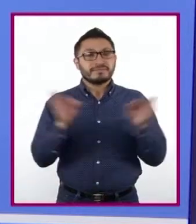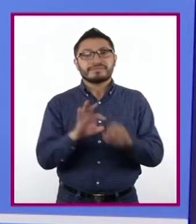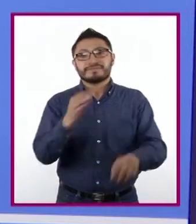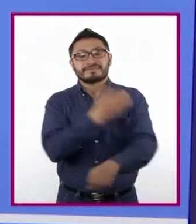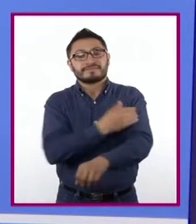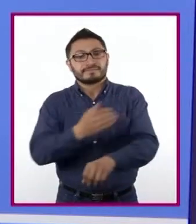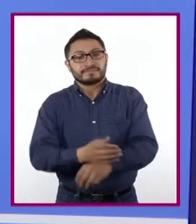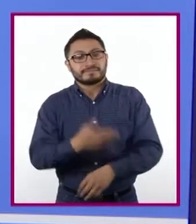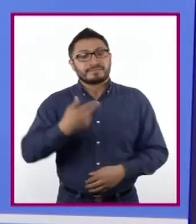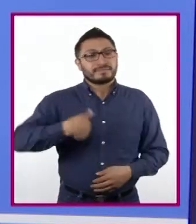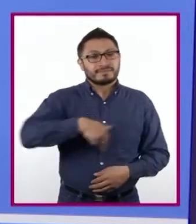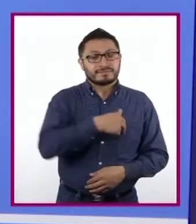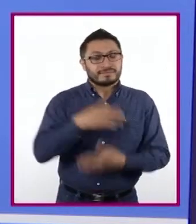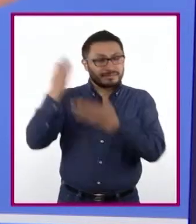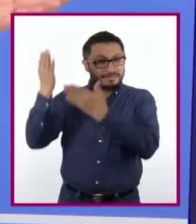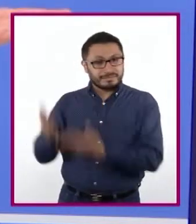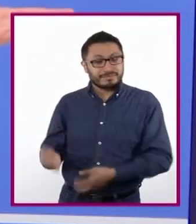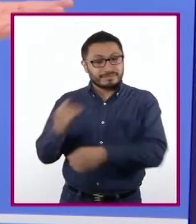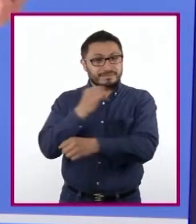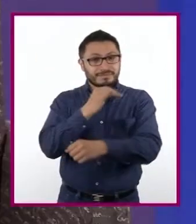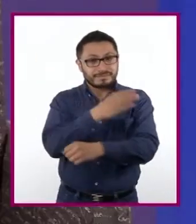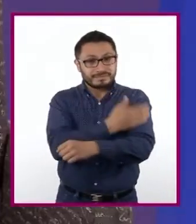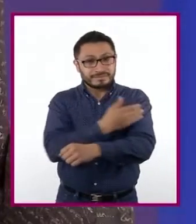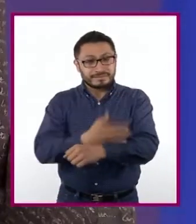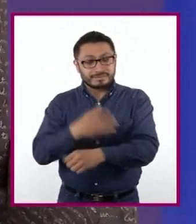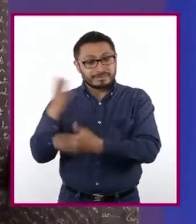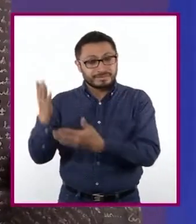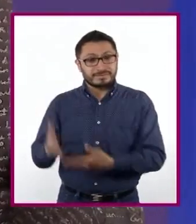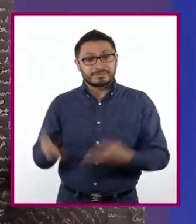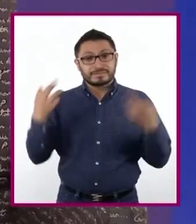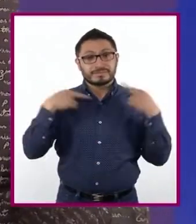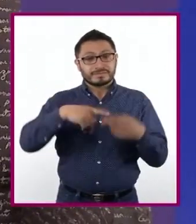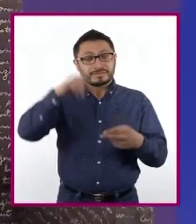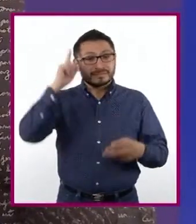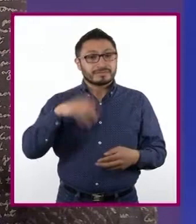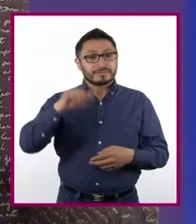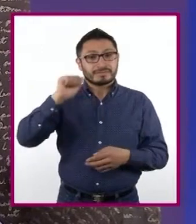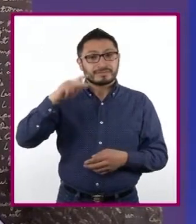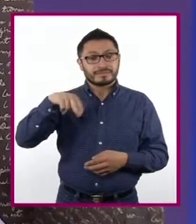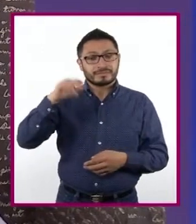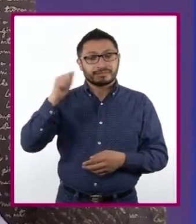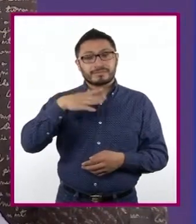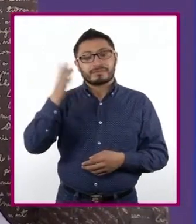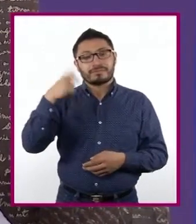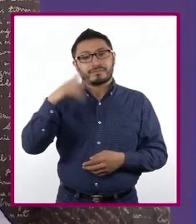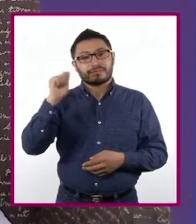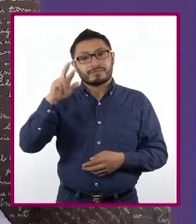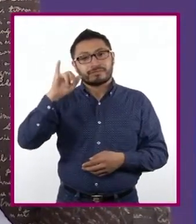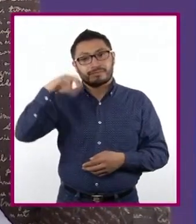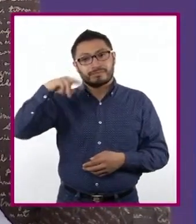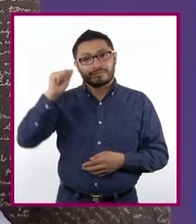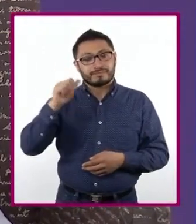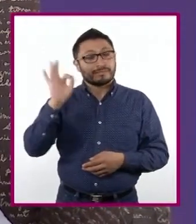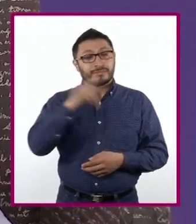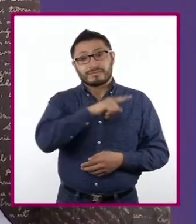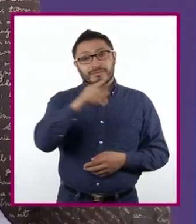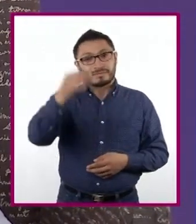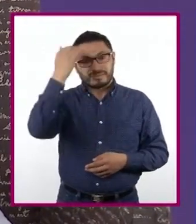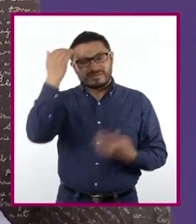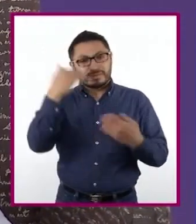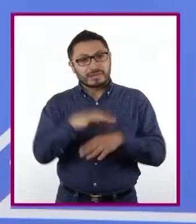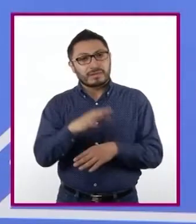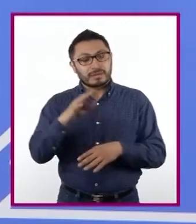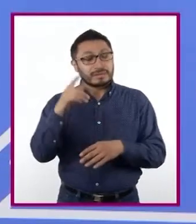de nuestra invitada, la maestra Ana Karina. Seguramente han escuchado, sobre todo